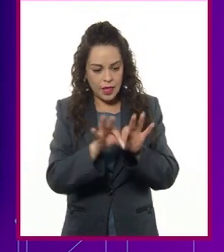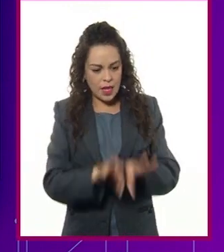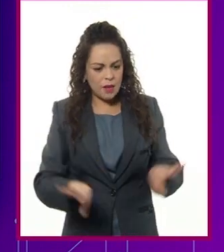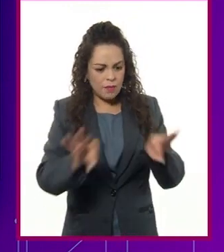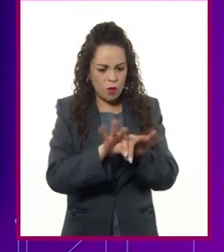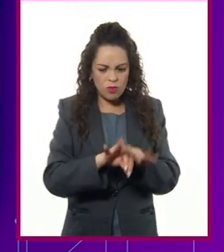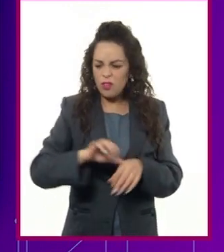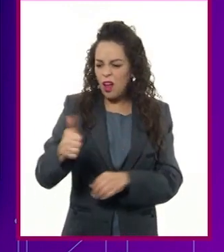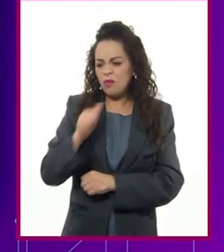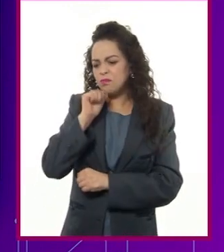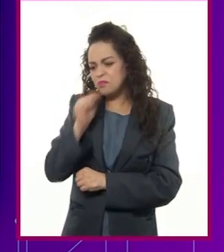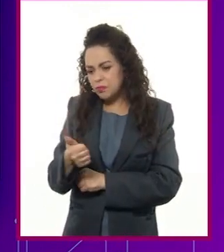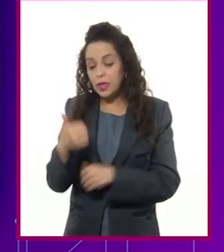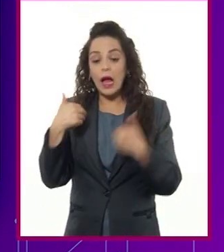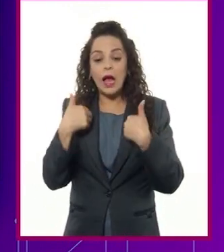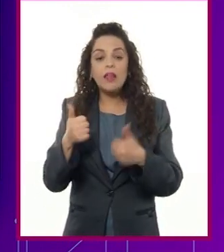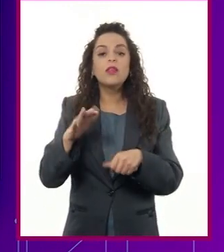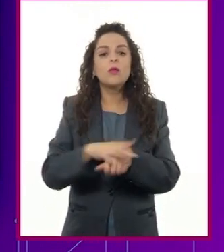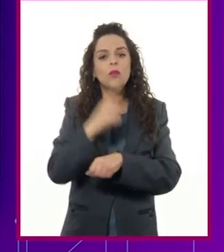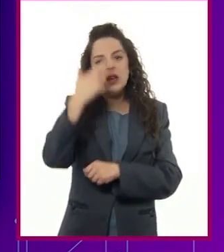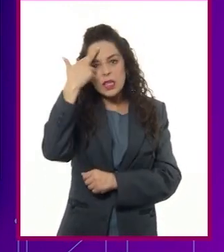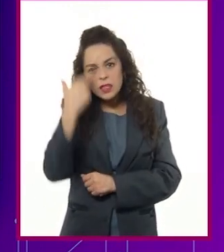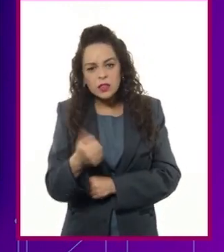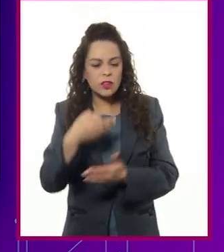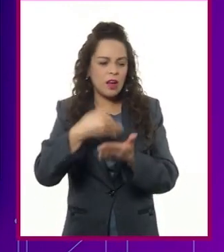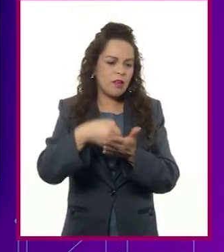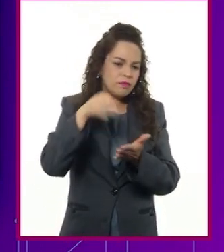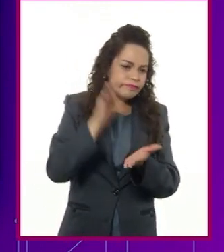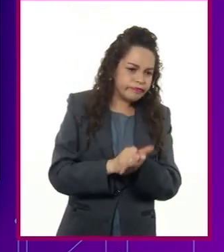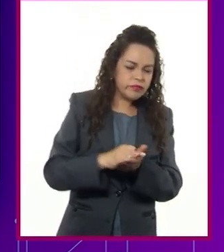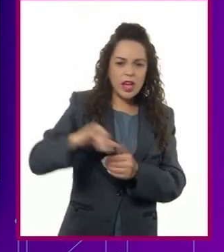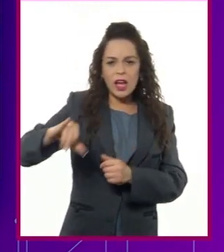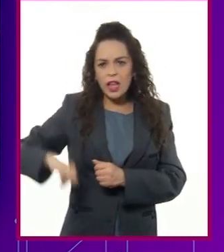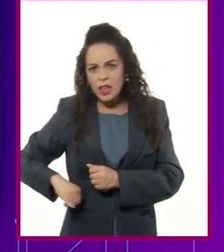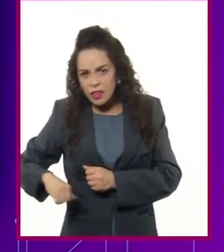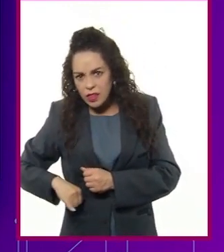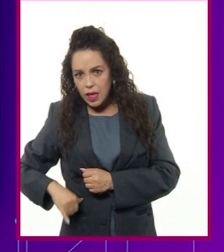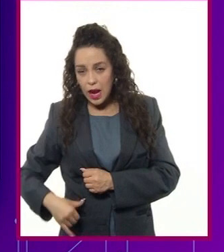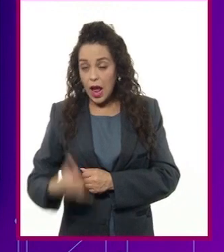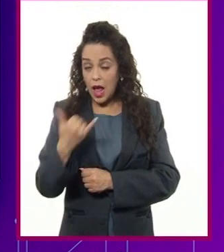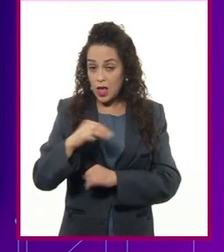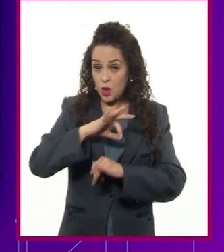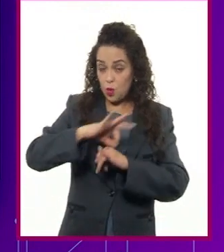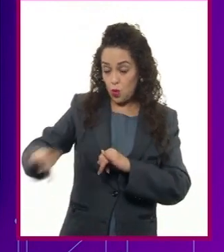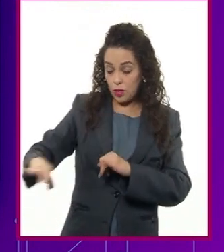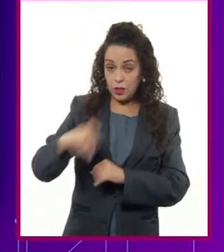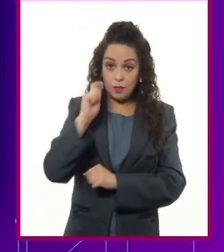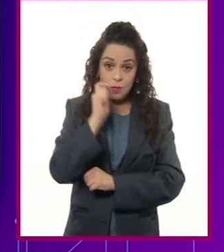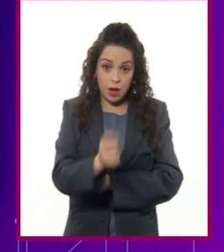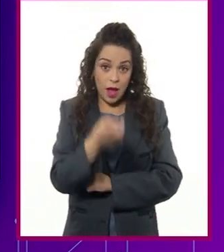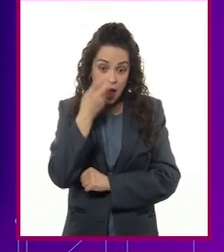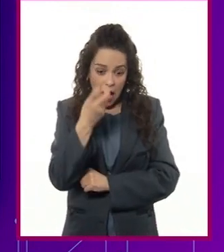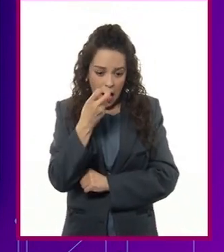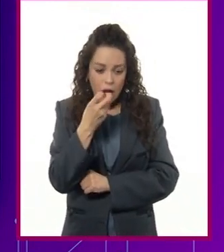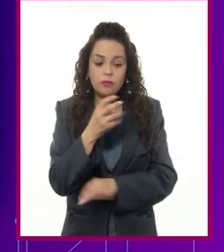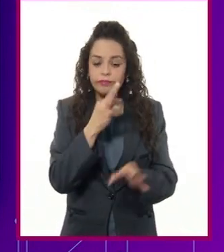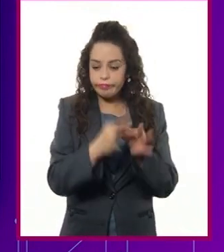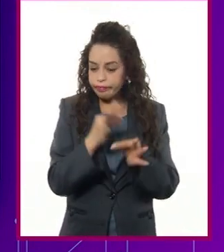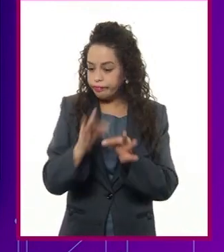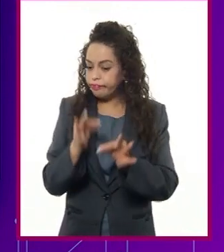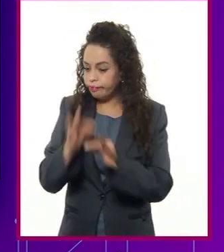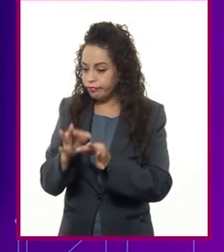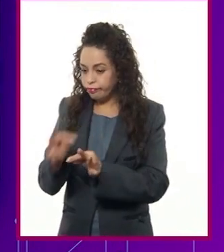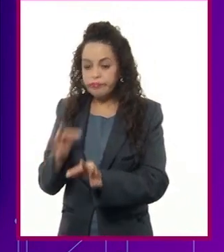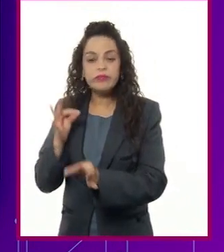accesorio, comprender sus causas, intereses o valores involucrados, y finalmente, verificar que los datos sean correctos. Por